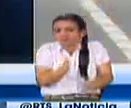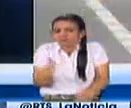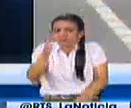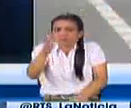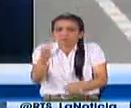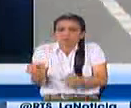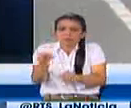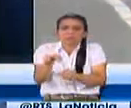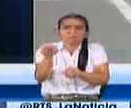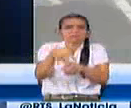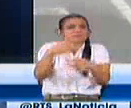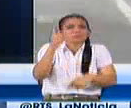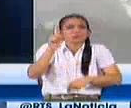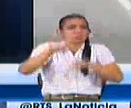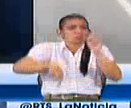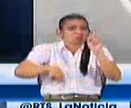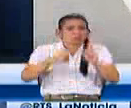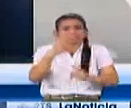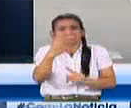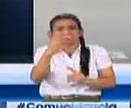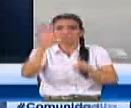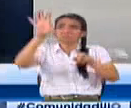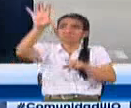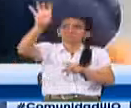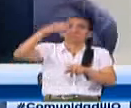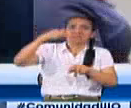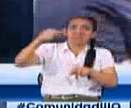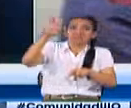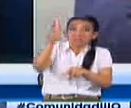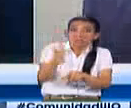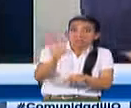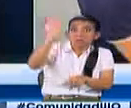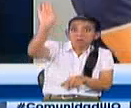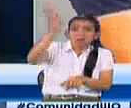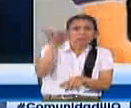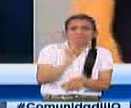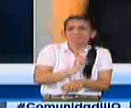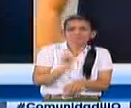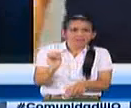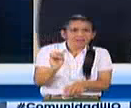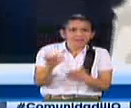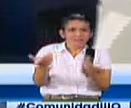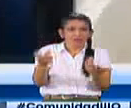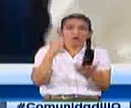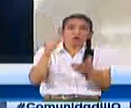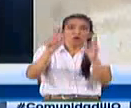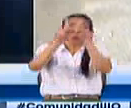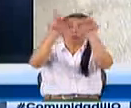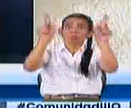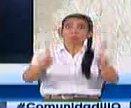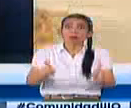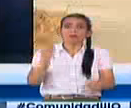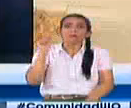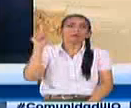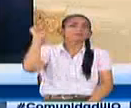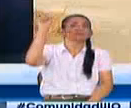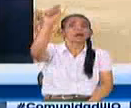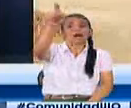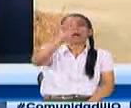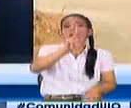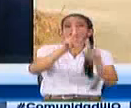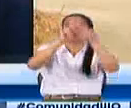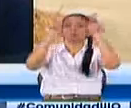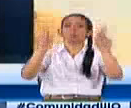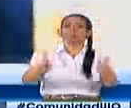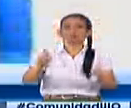coger pasajeros. Por lo que veo, no hay ningún letrero que diga paradero. Incluso no está, por decir, un puente peatonal. El paradero es más adelante que